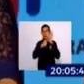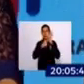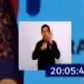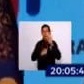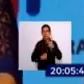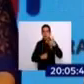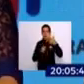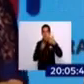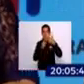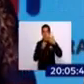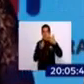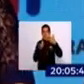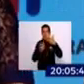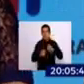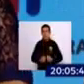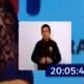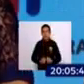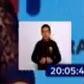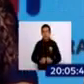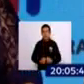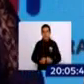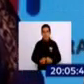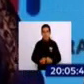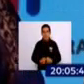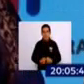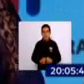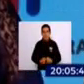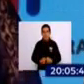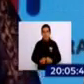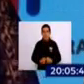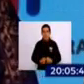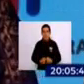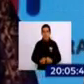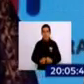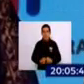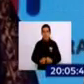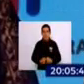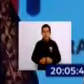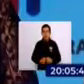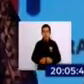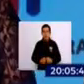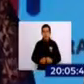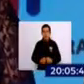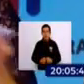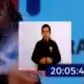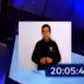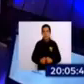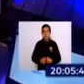que dice así.